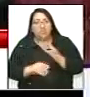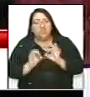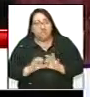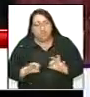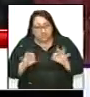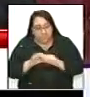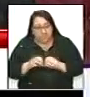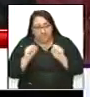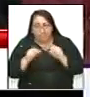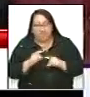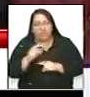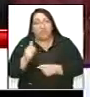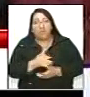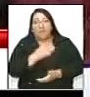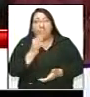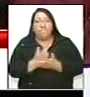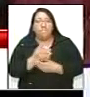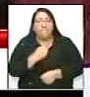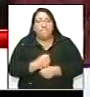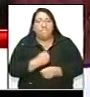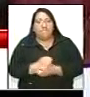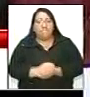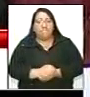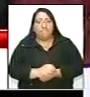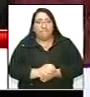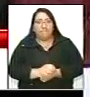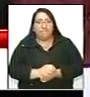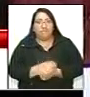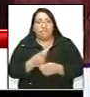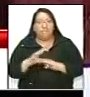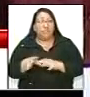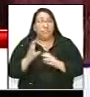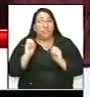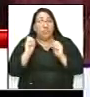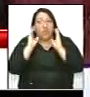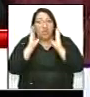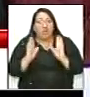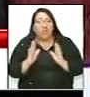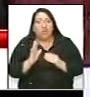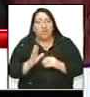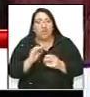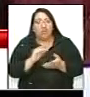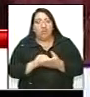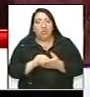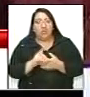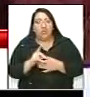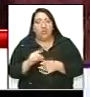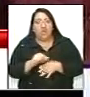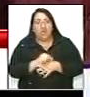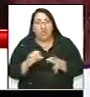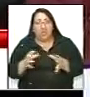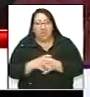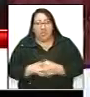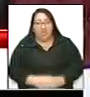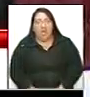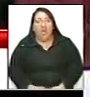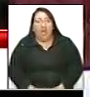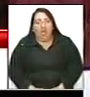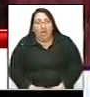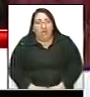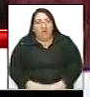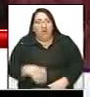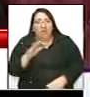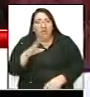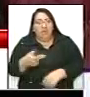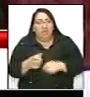estoy de acuerdo, pero hay otro problema operacional. ¿Cómo le hago casos y le someto a un ensayo a 5.000